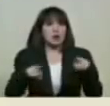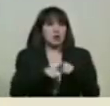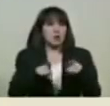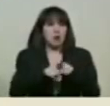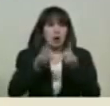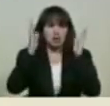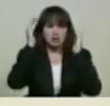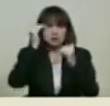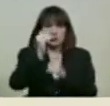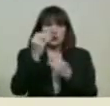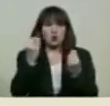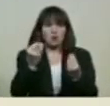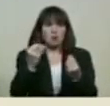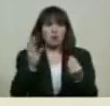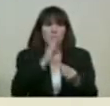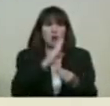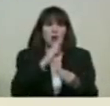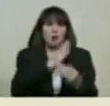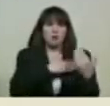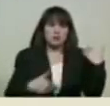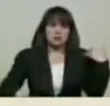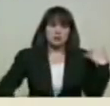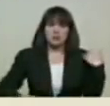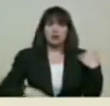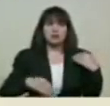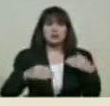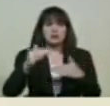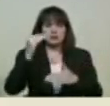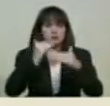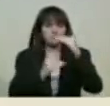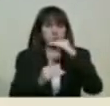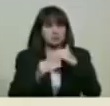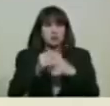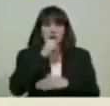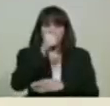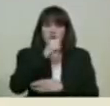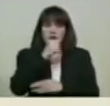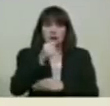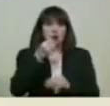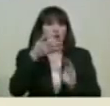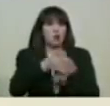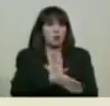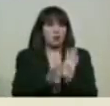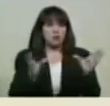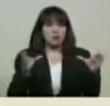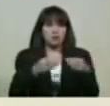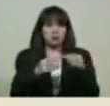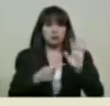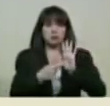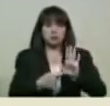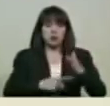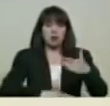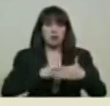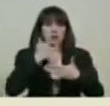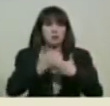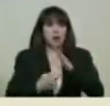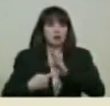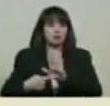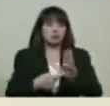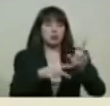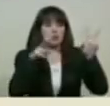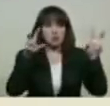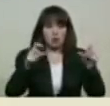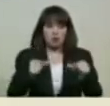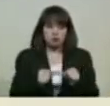en este Consejo de Vicepresidentes el nuevo plan para la nueva etapa que se le presentará al Presidente de la República para